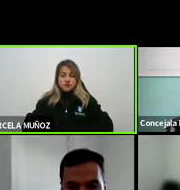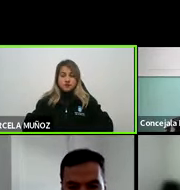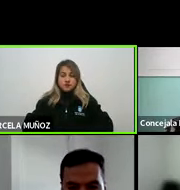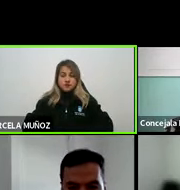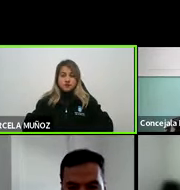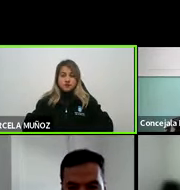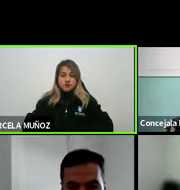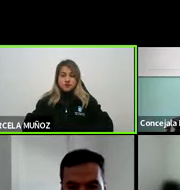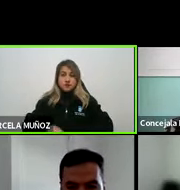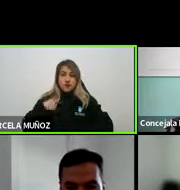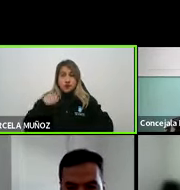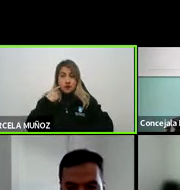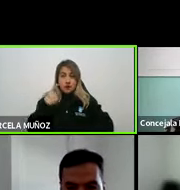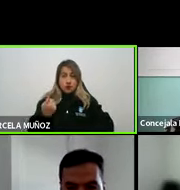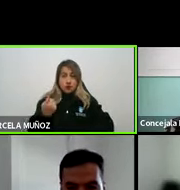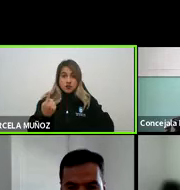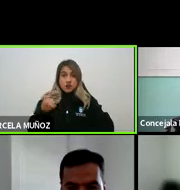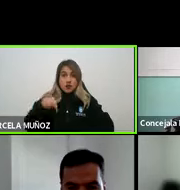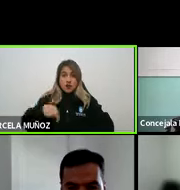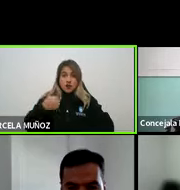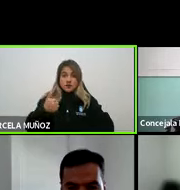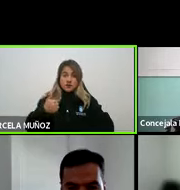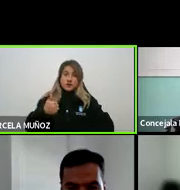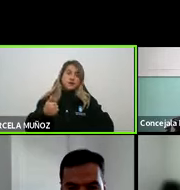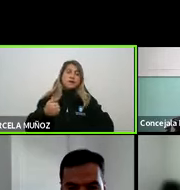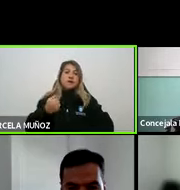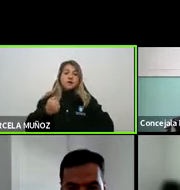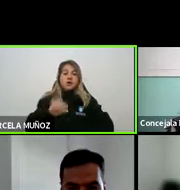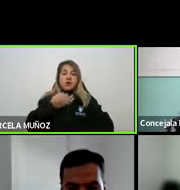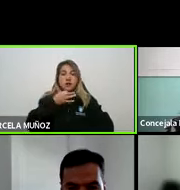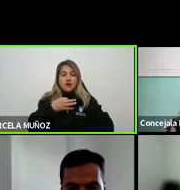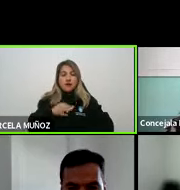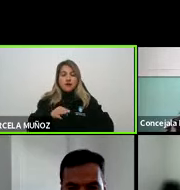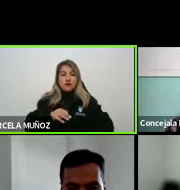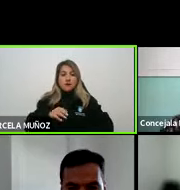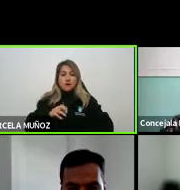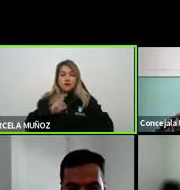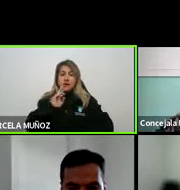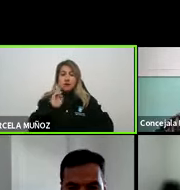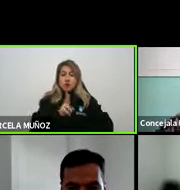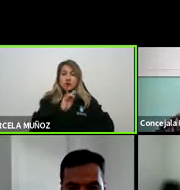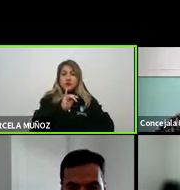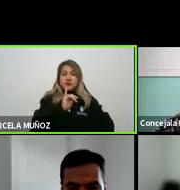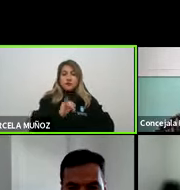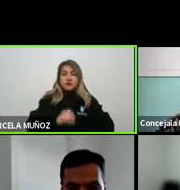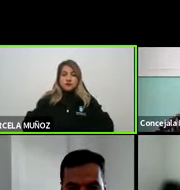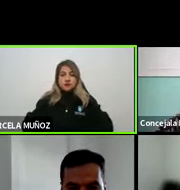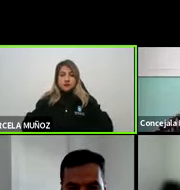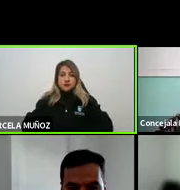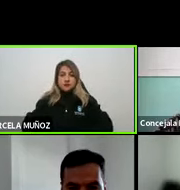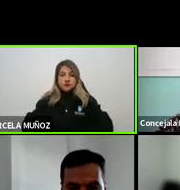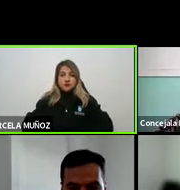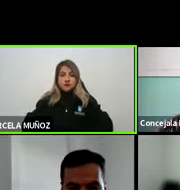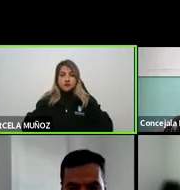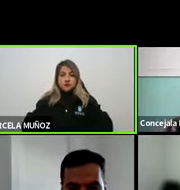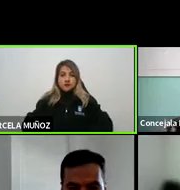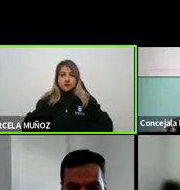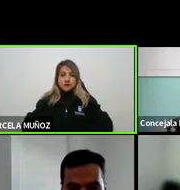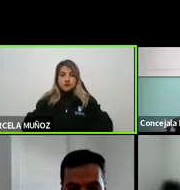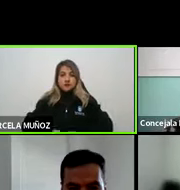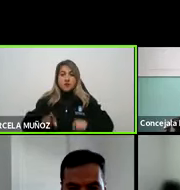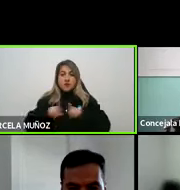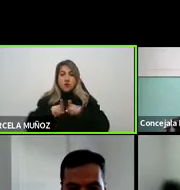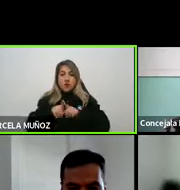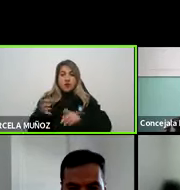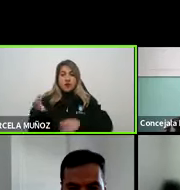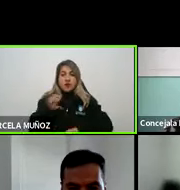¿Me escuchan? Ahora sí, ¿puedo Ay. aclarar el punto al concejal? Sí. Bueno, tal como dijo la alcaldesa